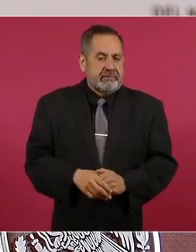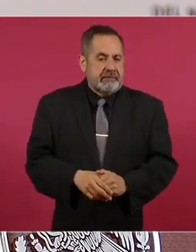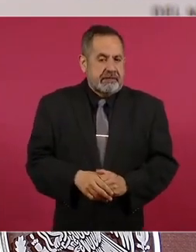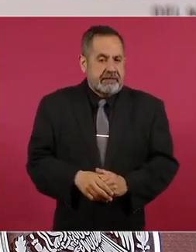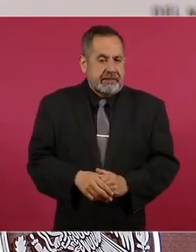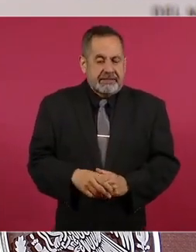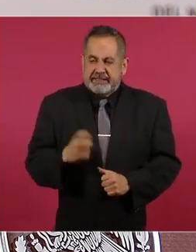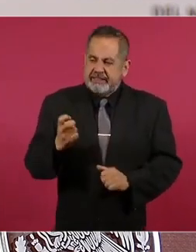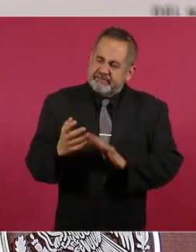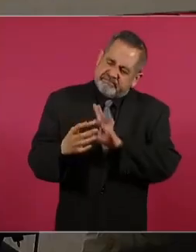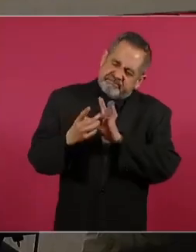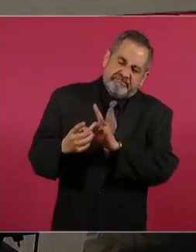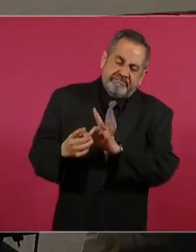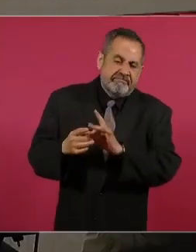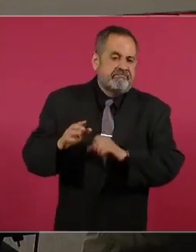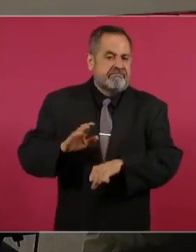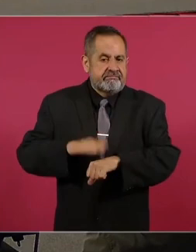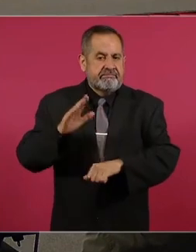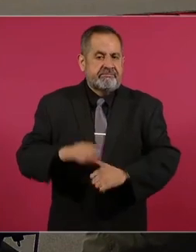esa colaboración.